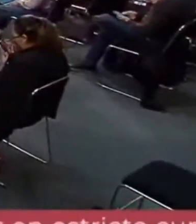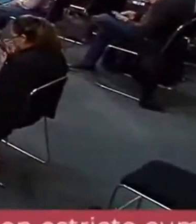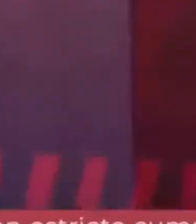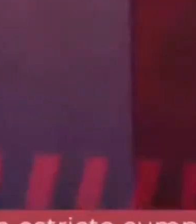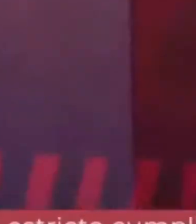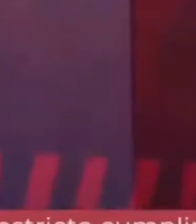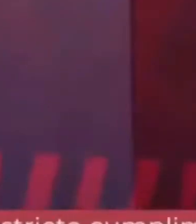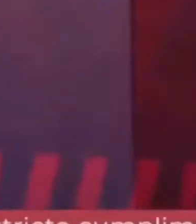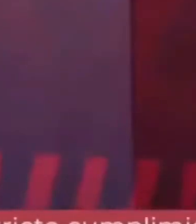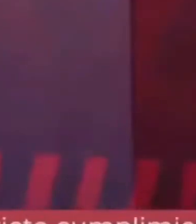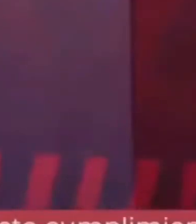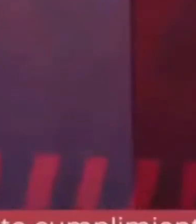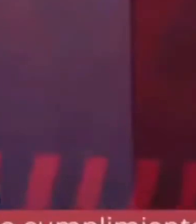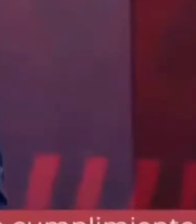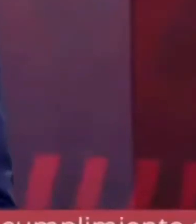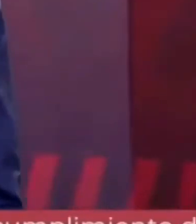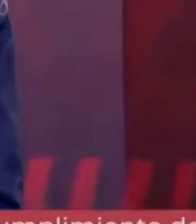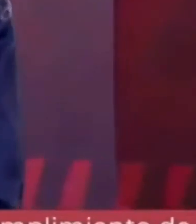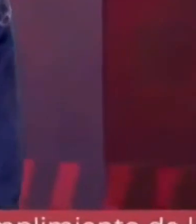Voy por partes.